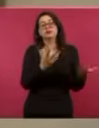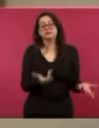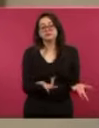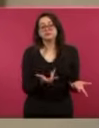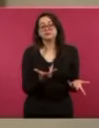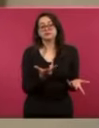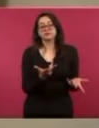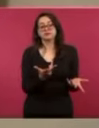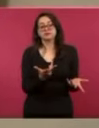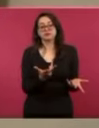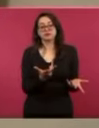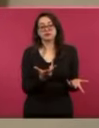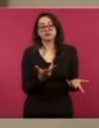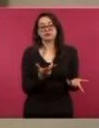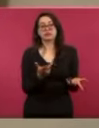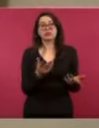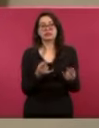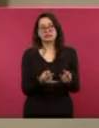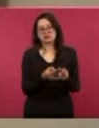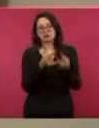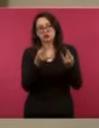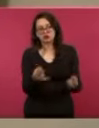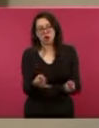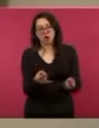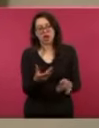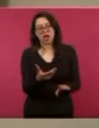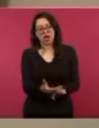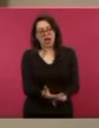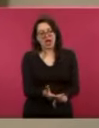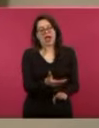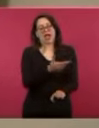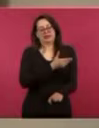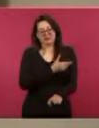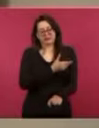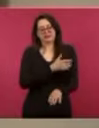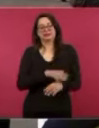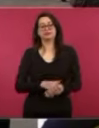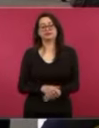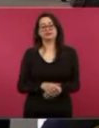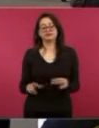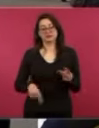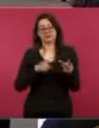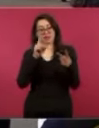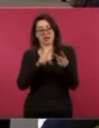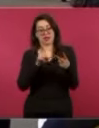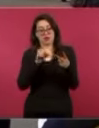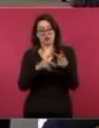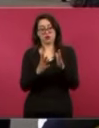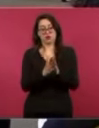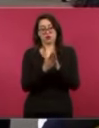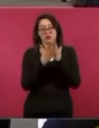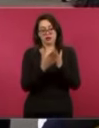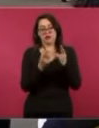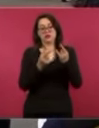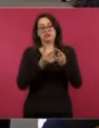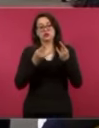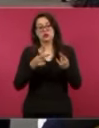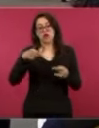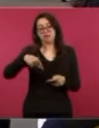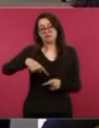la precuela que hacía falta conocer. El segundo tesoro es la historieta